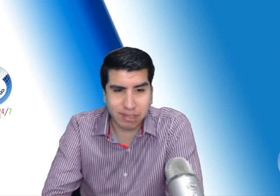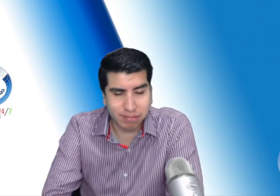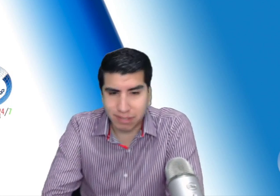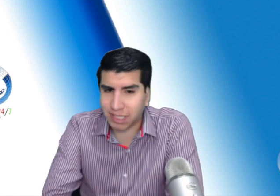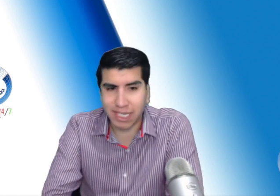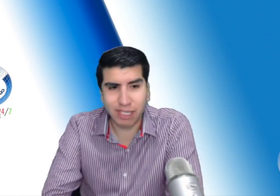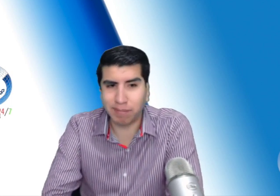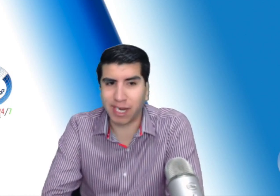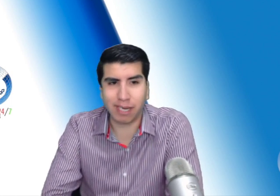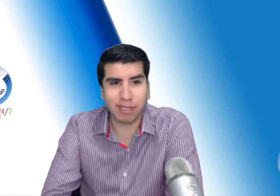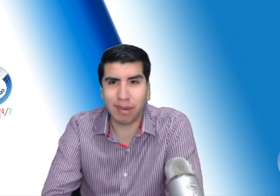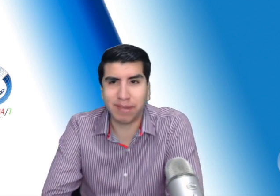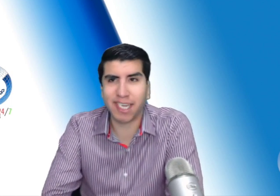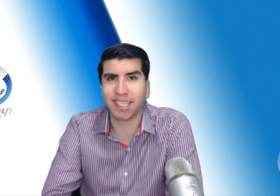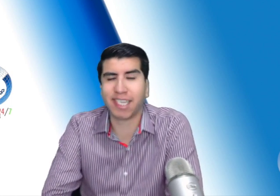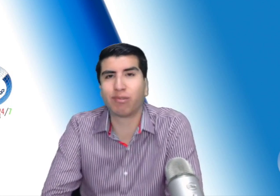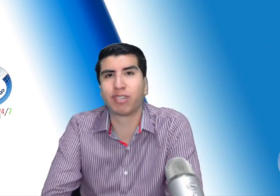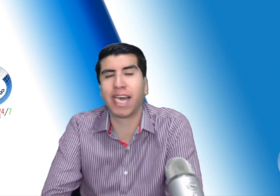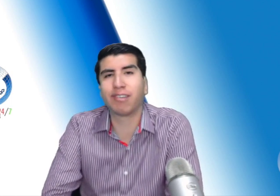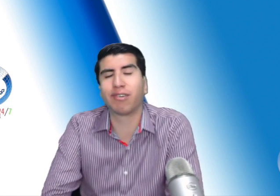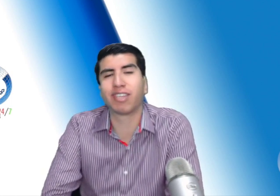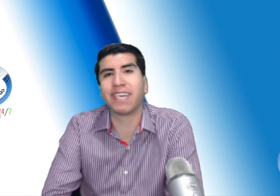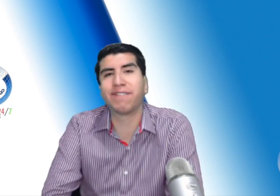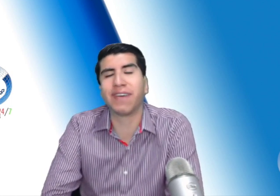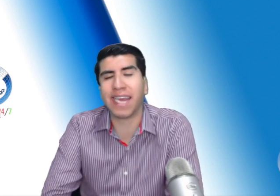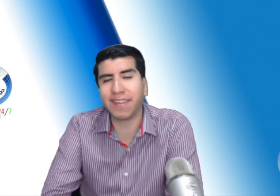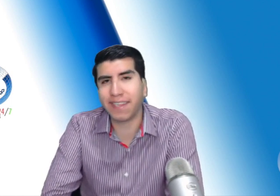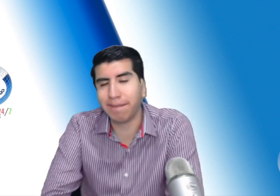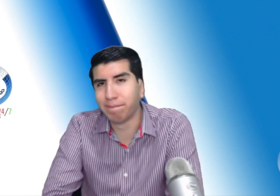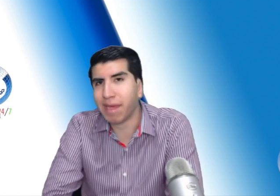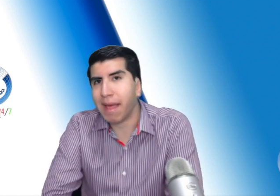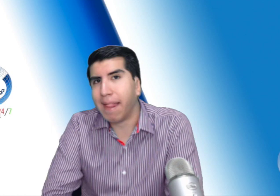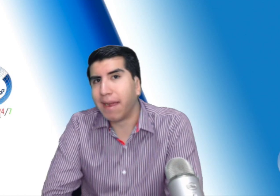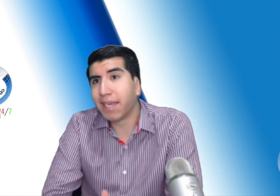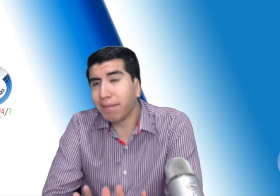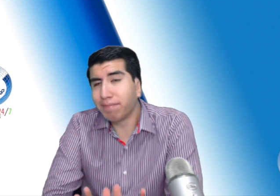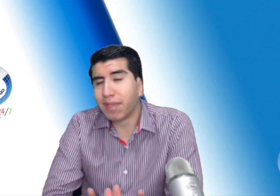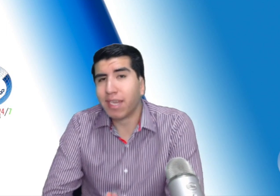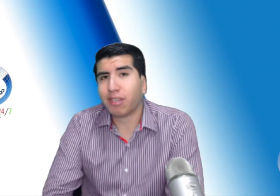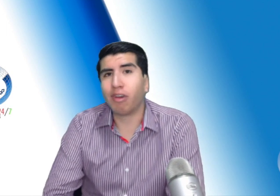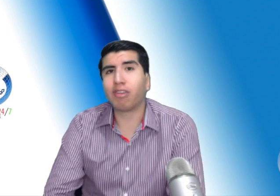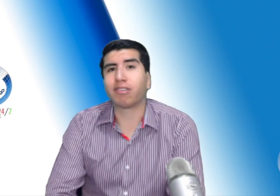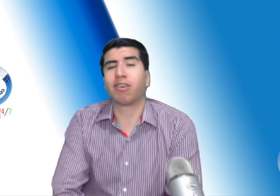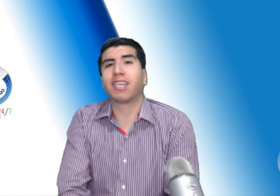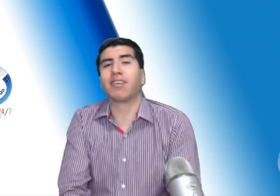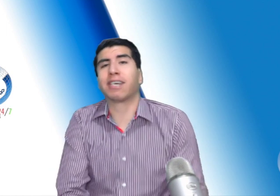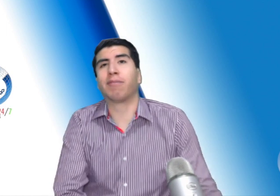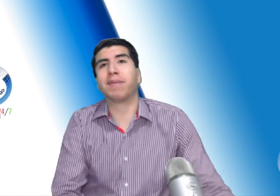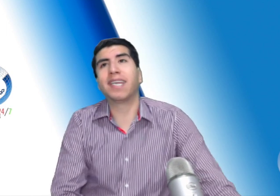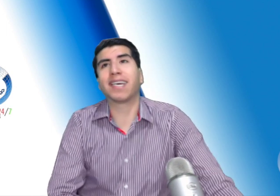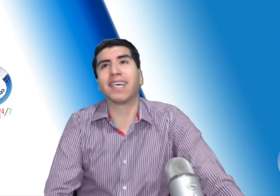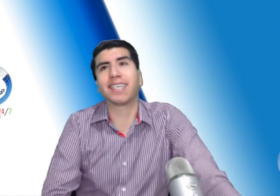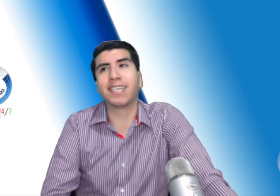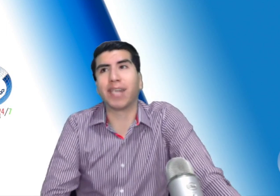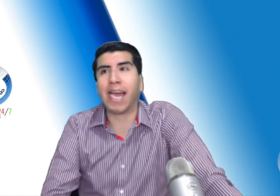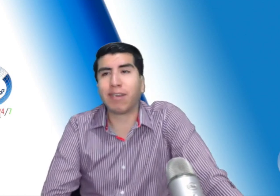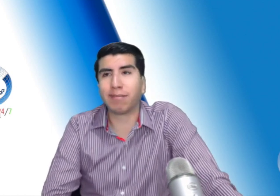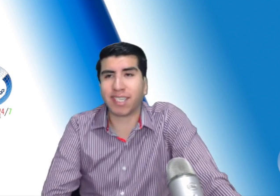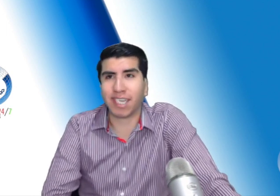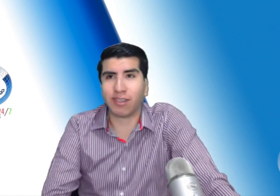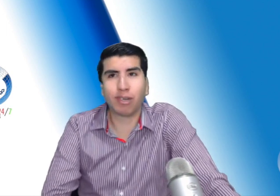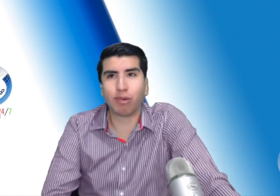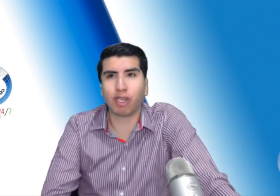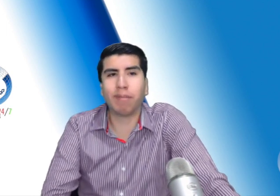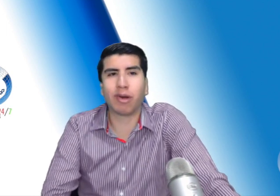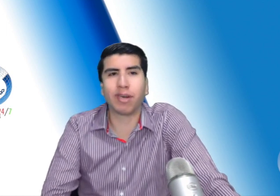muy distintos para la misma manera se está juzgando diferente y yo soy de los que opina que si hay